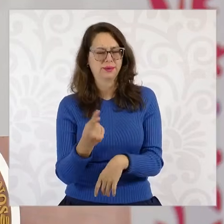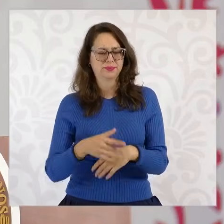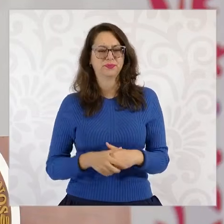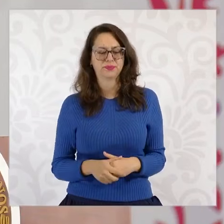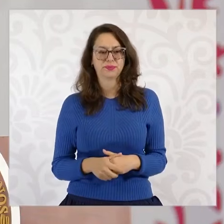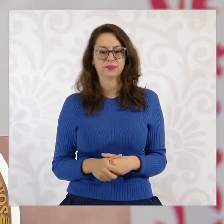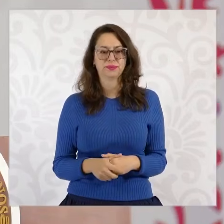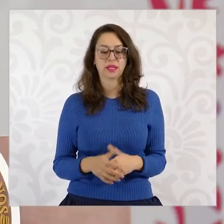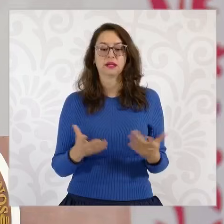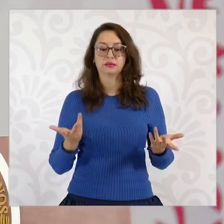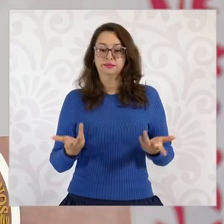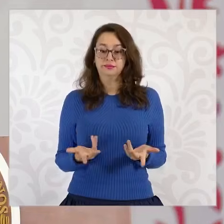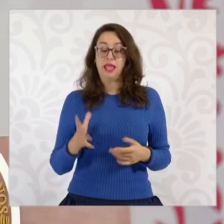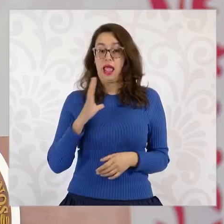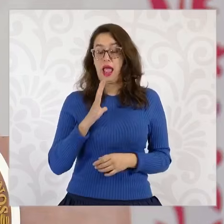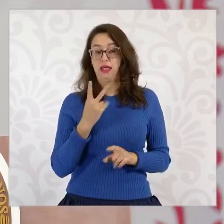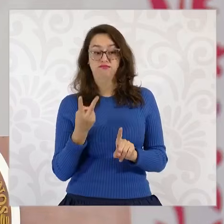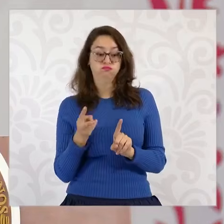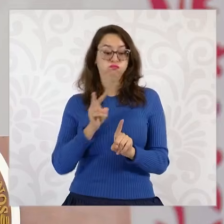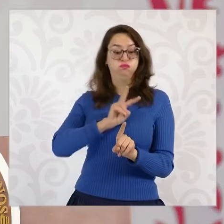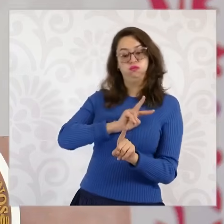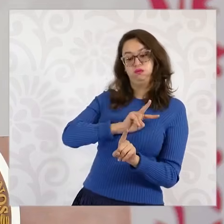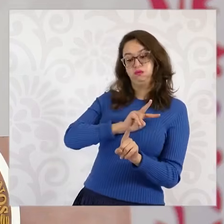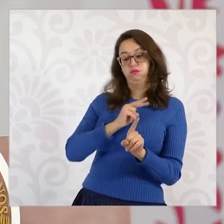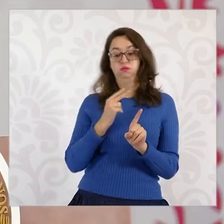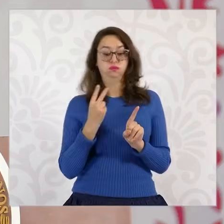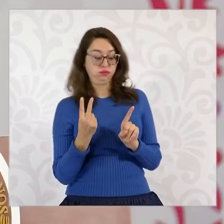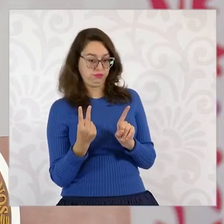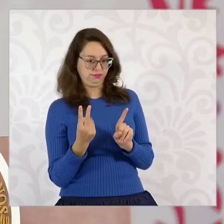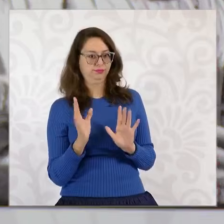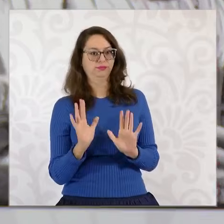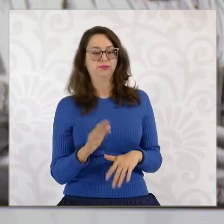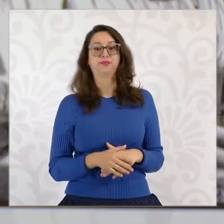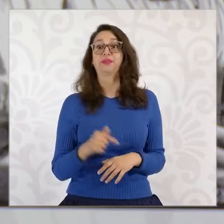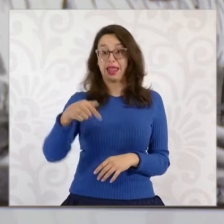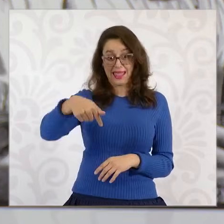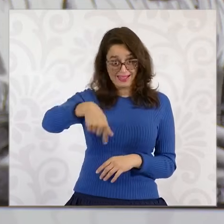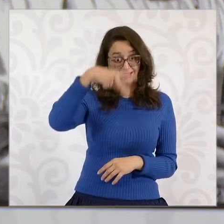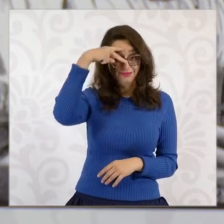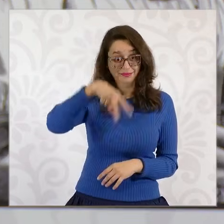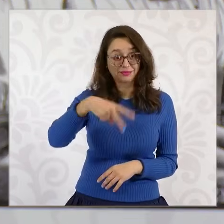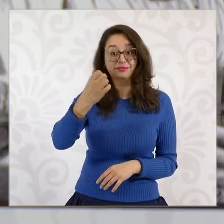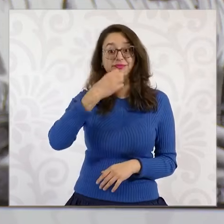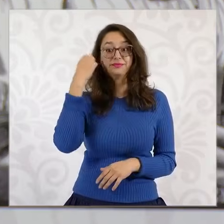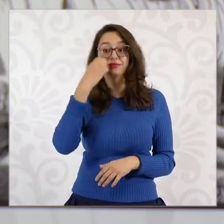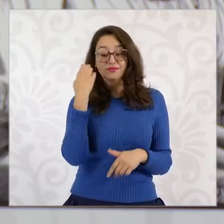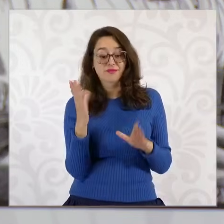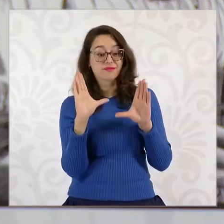Hay esta visión que incluso nos enseñaron a nosotros en la